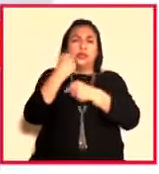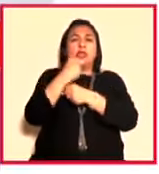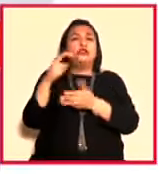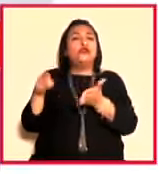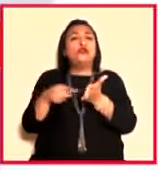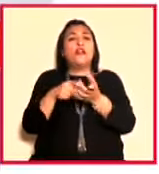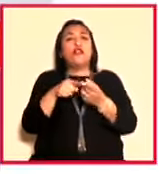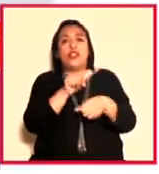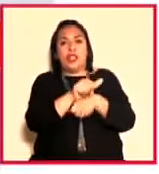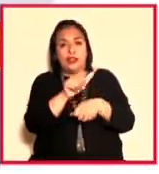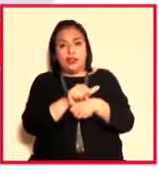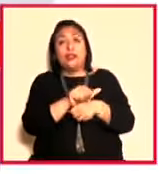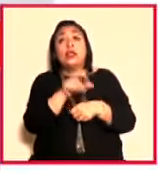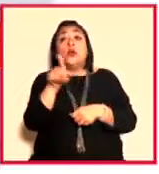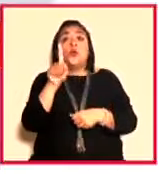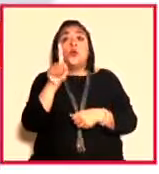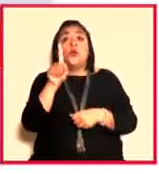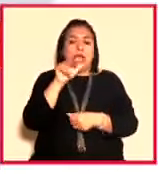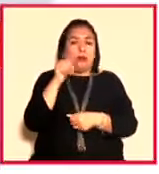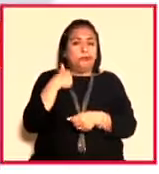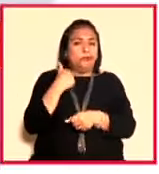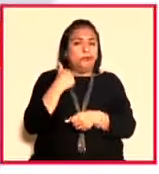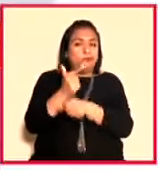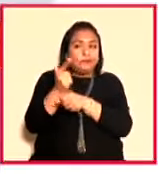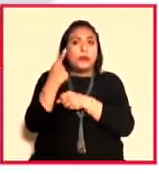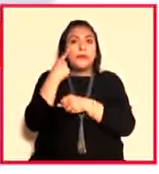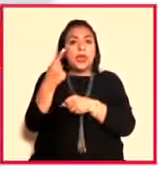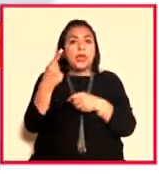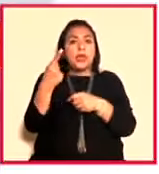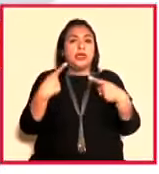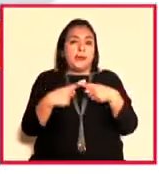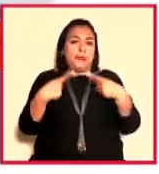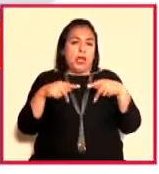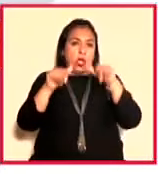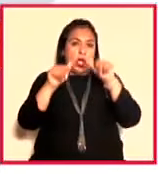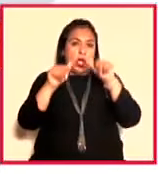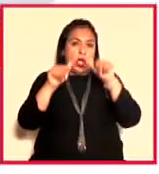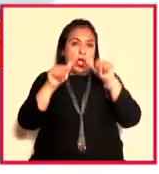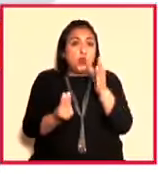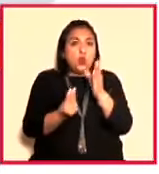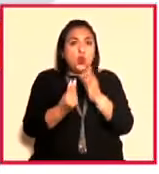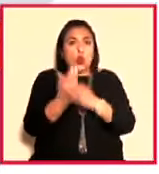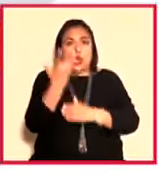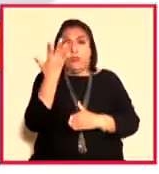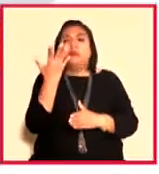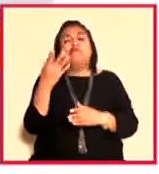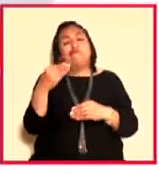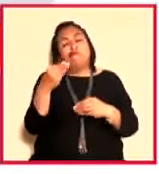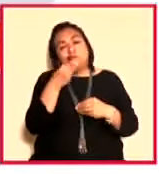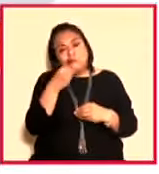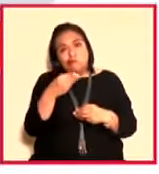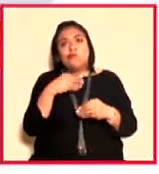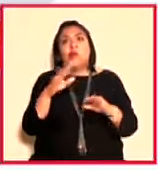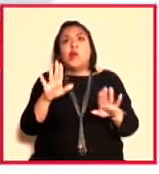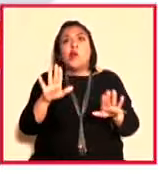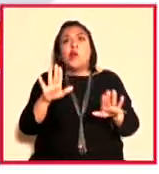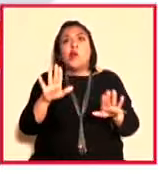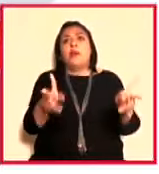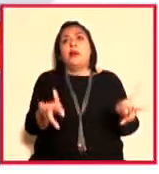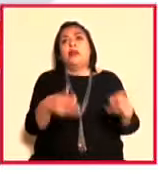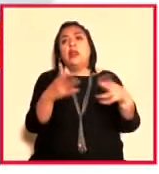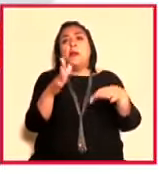después que Ana Spinetto identificó que los artistas emergentes eran relegados a vender sus obras en plazas públicas, debido a que el mercado